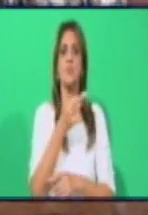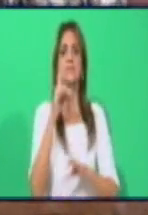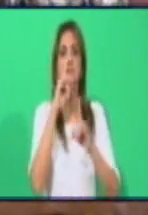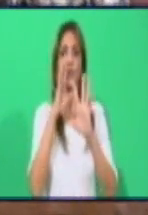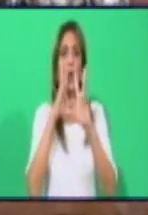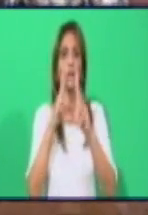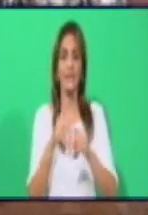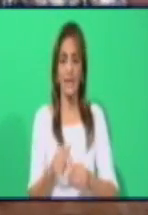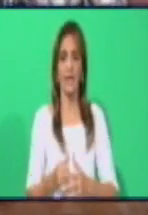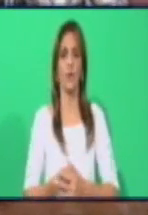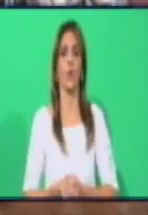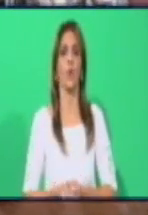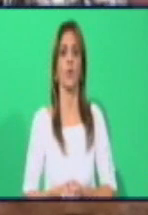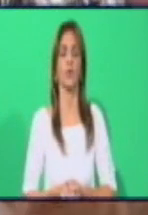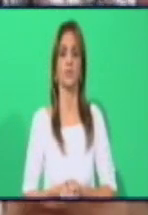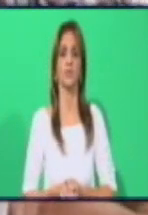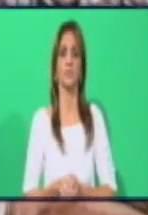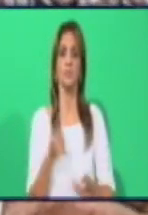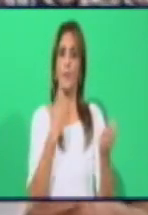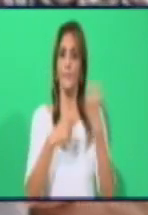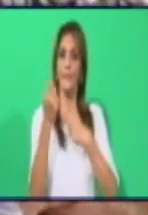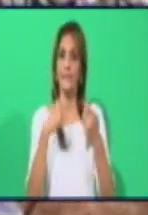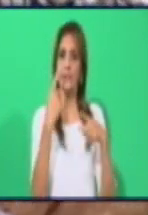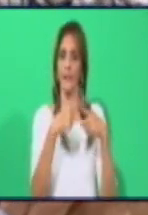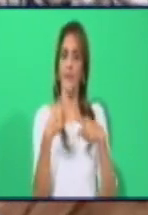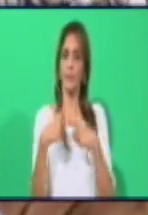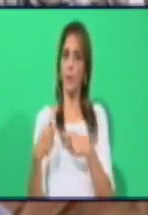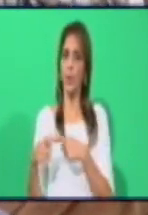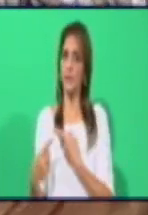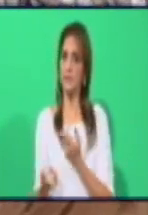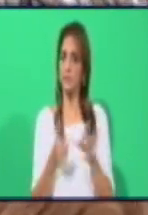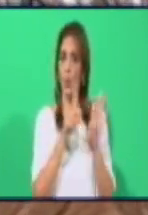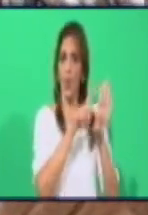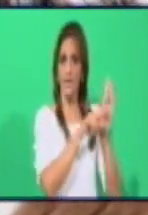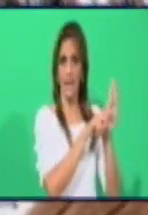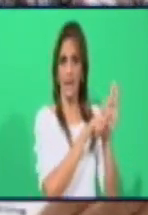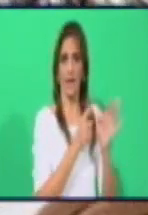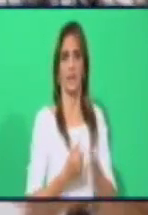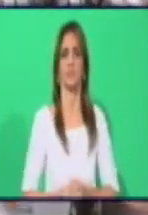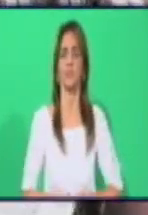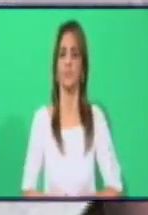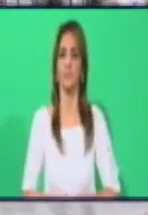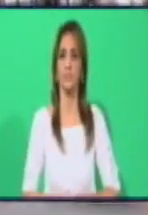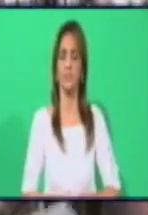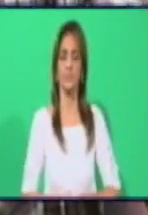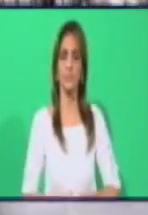Omar Rodríguez, venta de productos de manera ilegal.